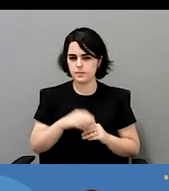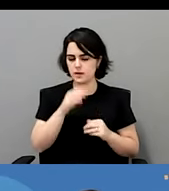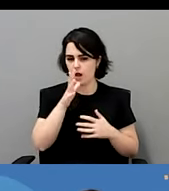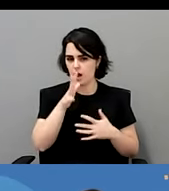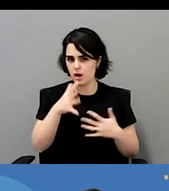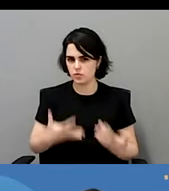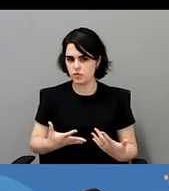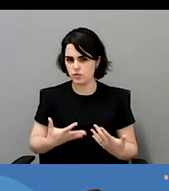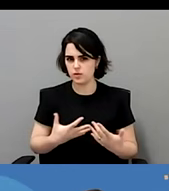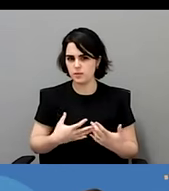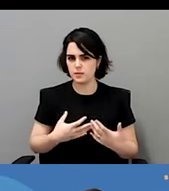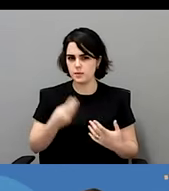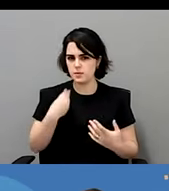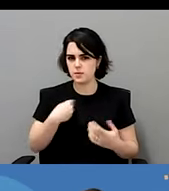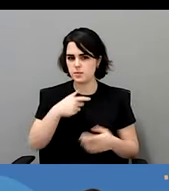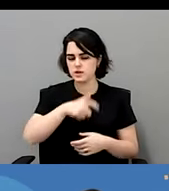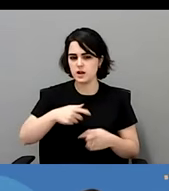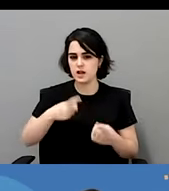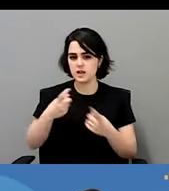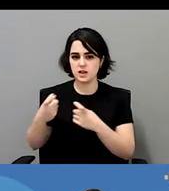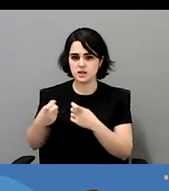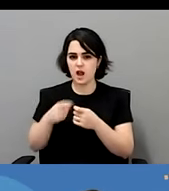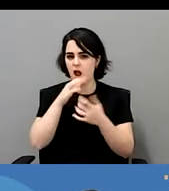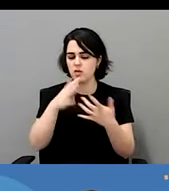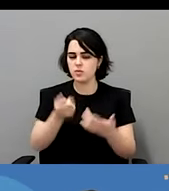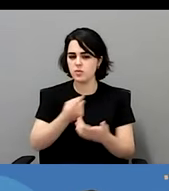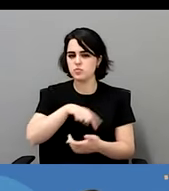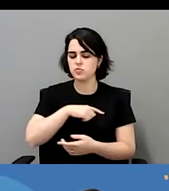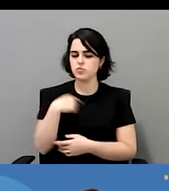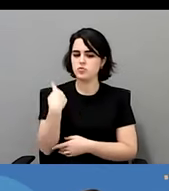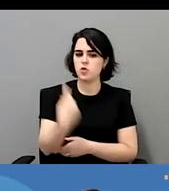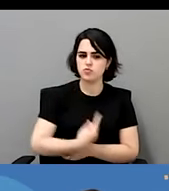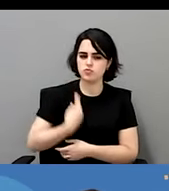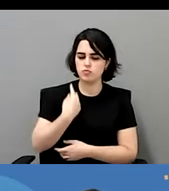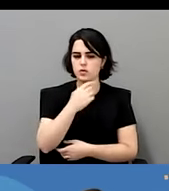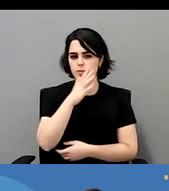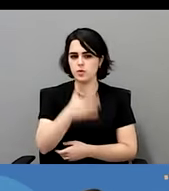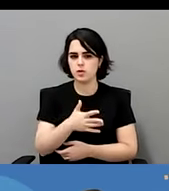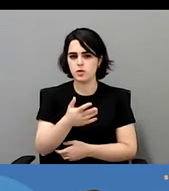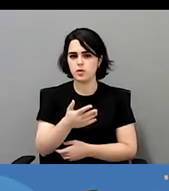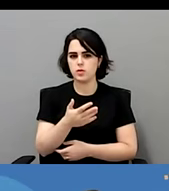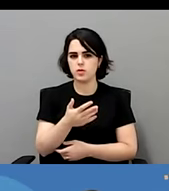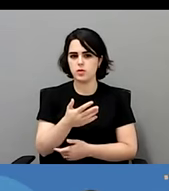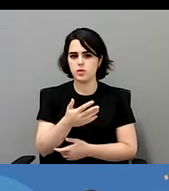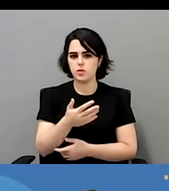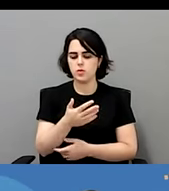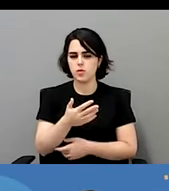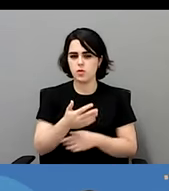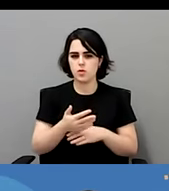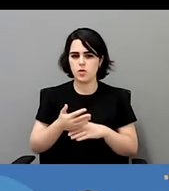nos encontramos desamparadas al no poder contar con